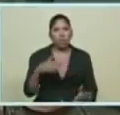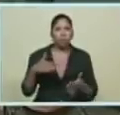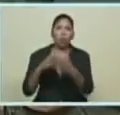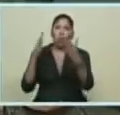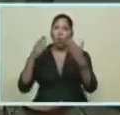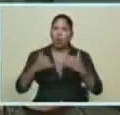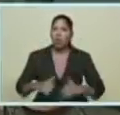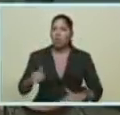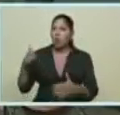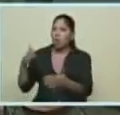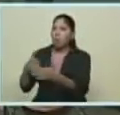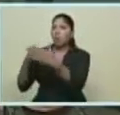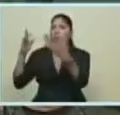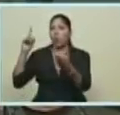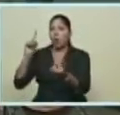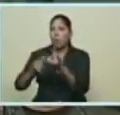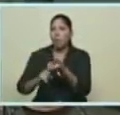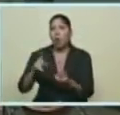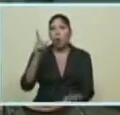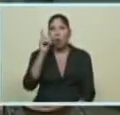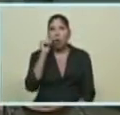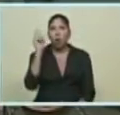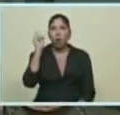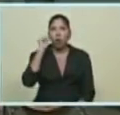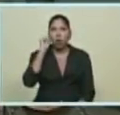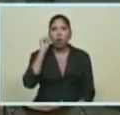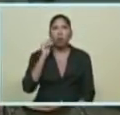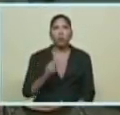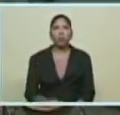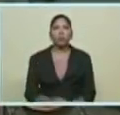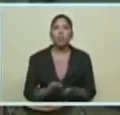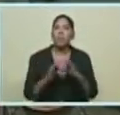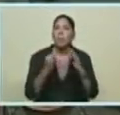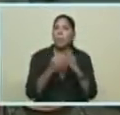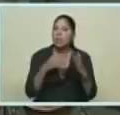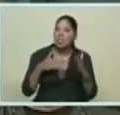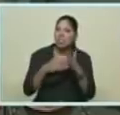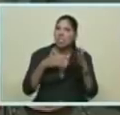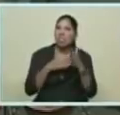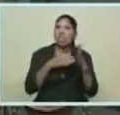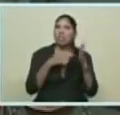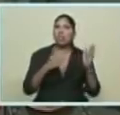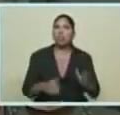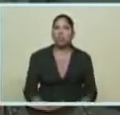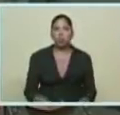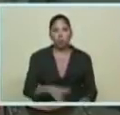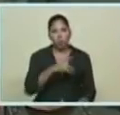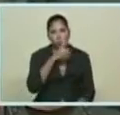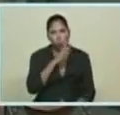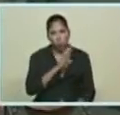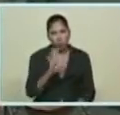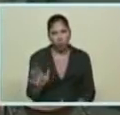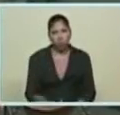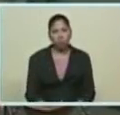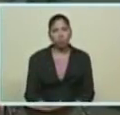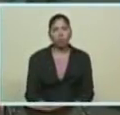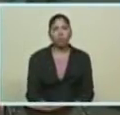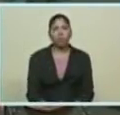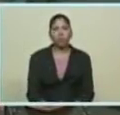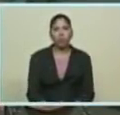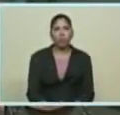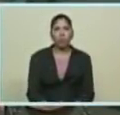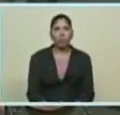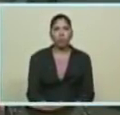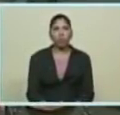esposas, hijos, esposos, familiares cercanos, los crímenes de odio que se cometieron